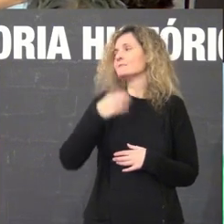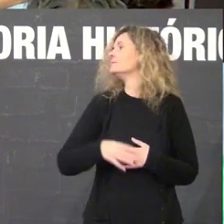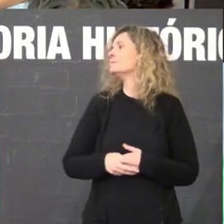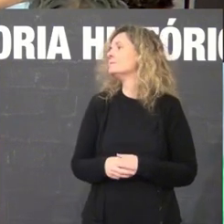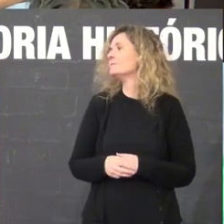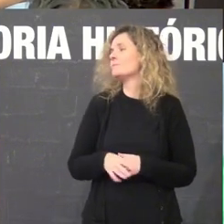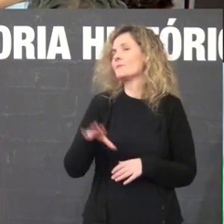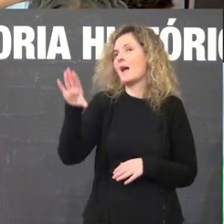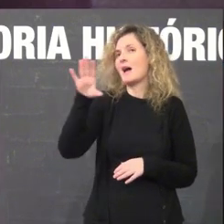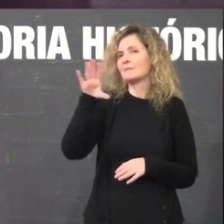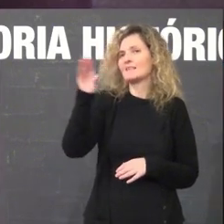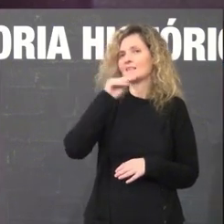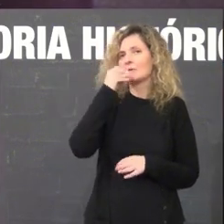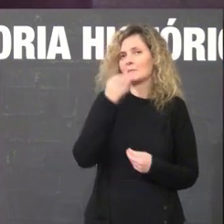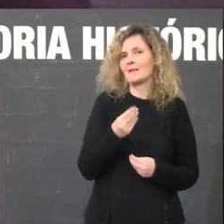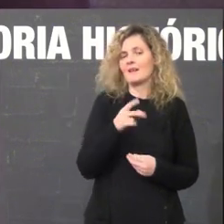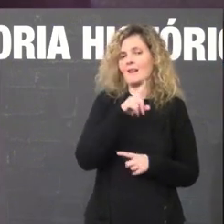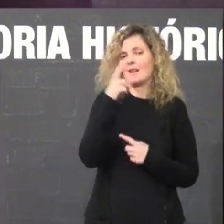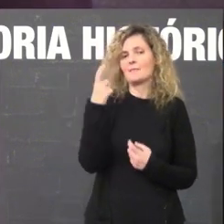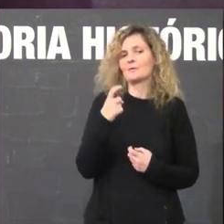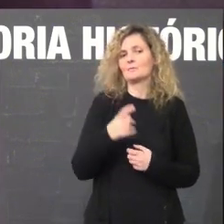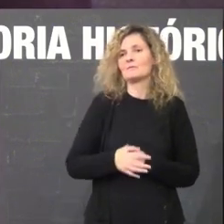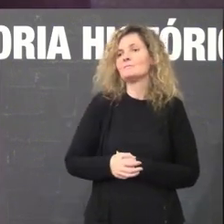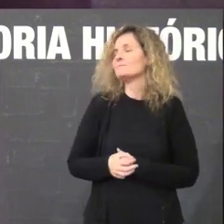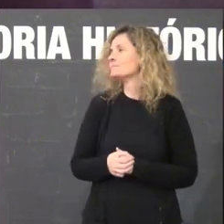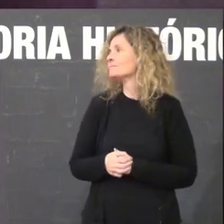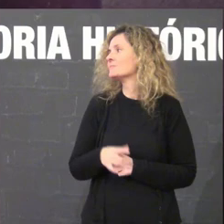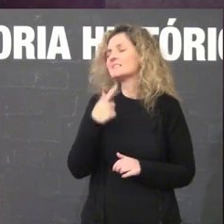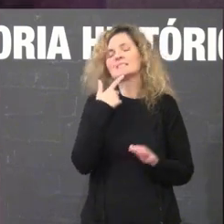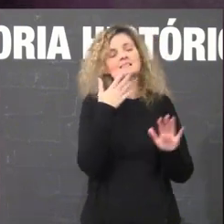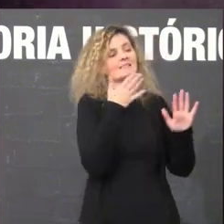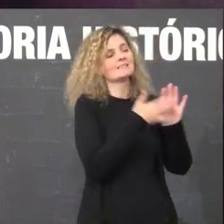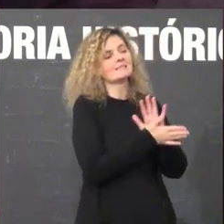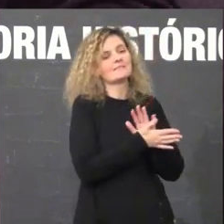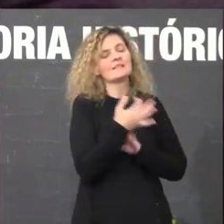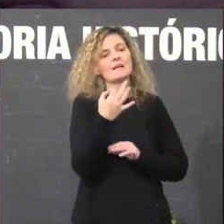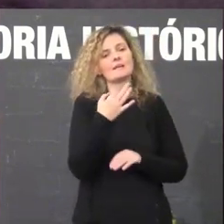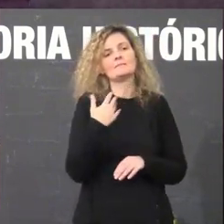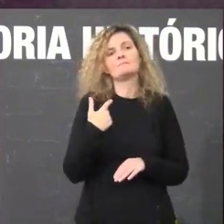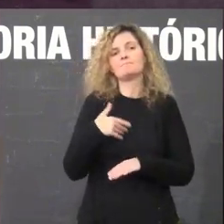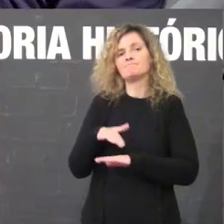sintiendo bien la pregunta quiero decir